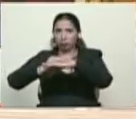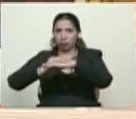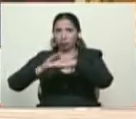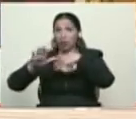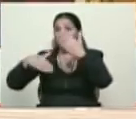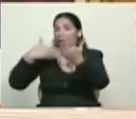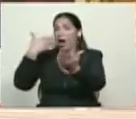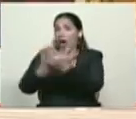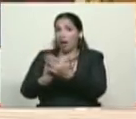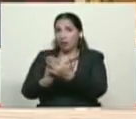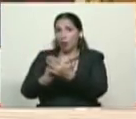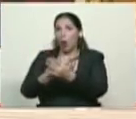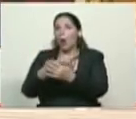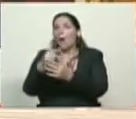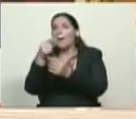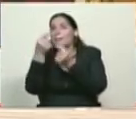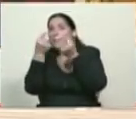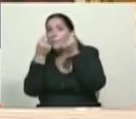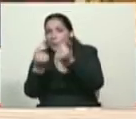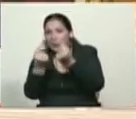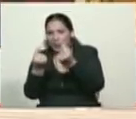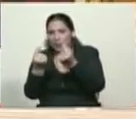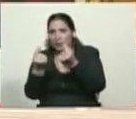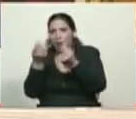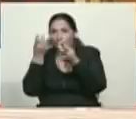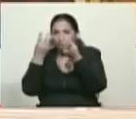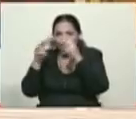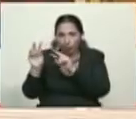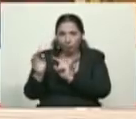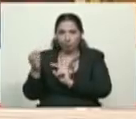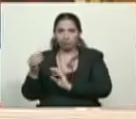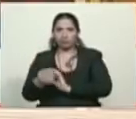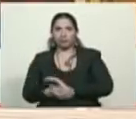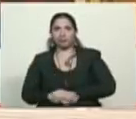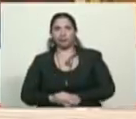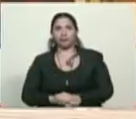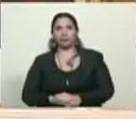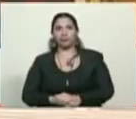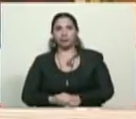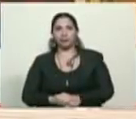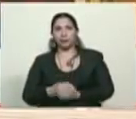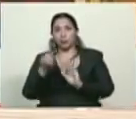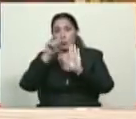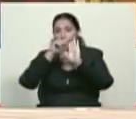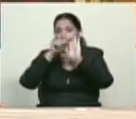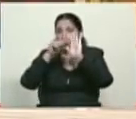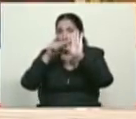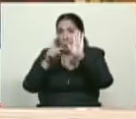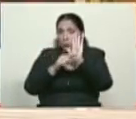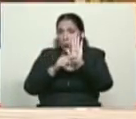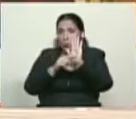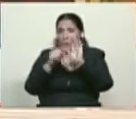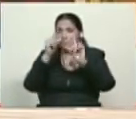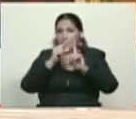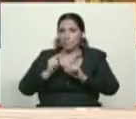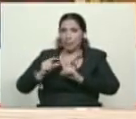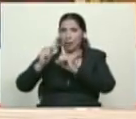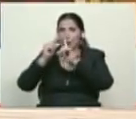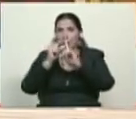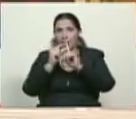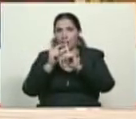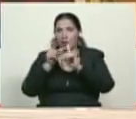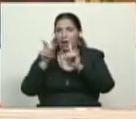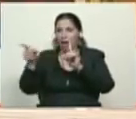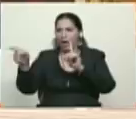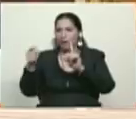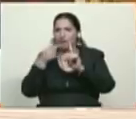por un mínimo de disimulo, para cumplir la letra que ellos